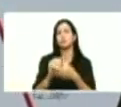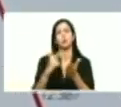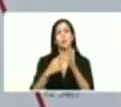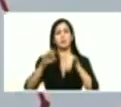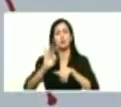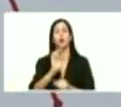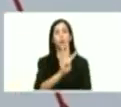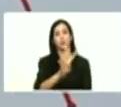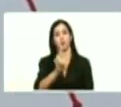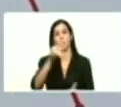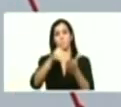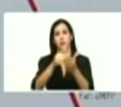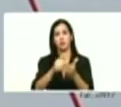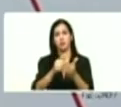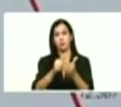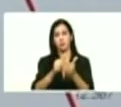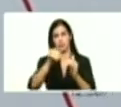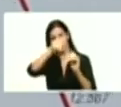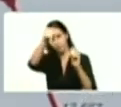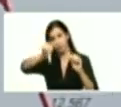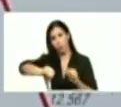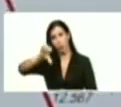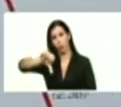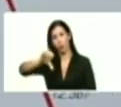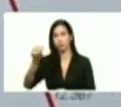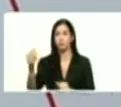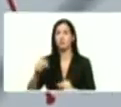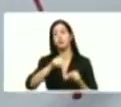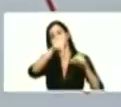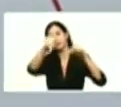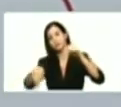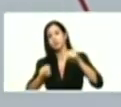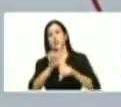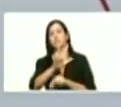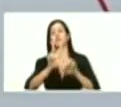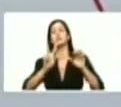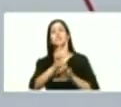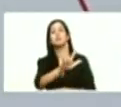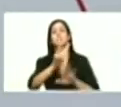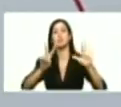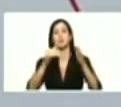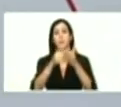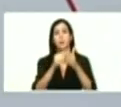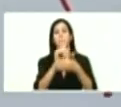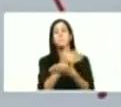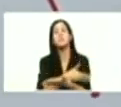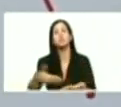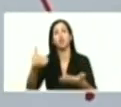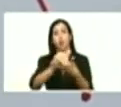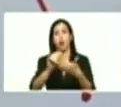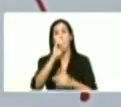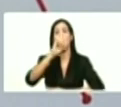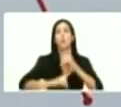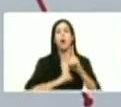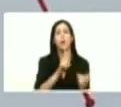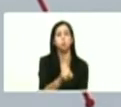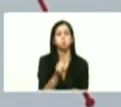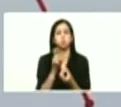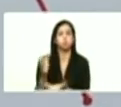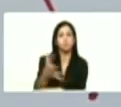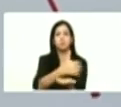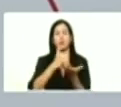42 mil bajas 37 mil millones de dólares en ingreso anual y el año pasado